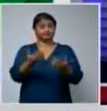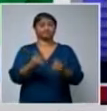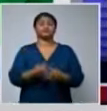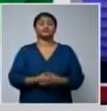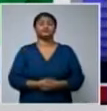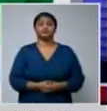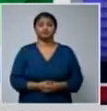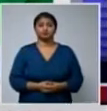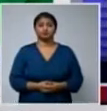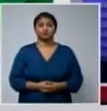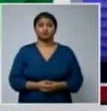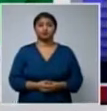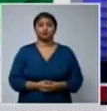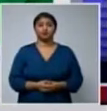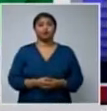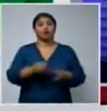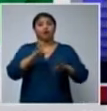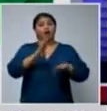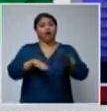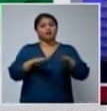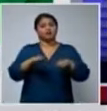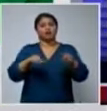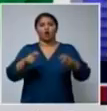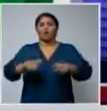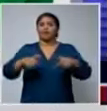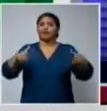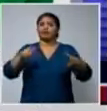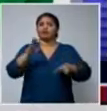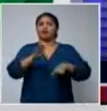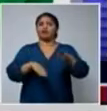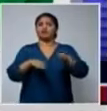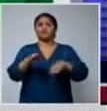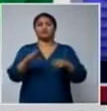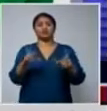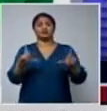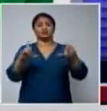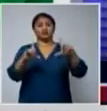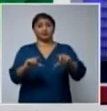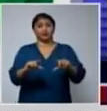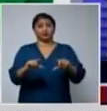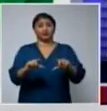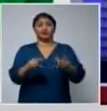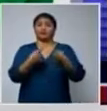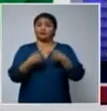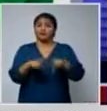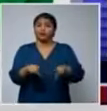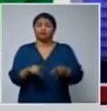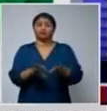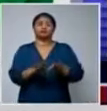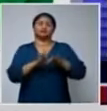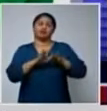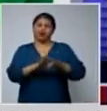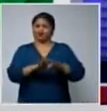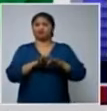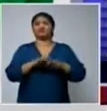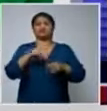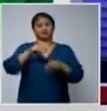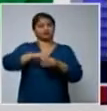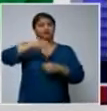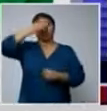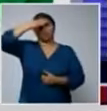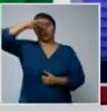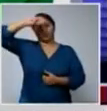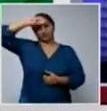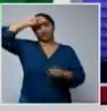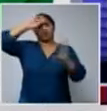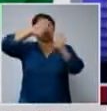unas incrementan, otras disminuyen, pero de todas formas es alta. O sea, decir que un territorio en